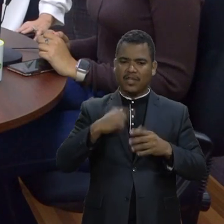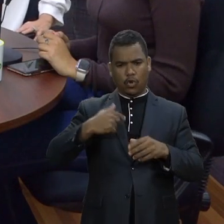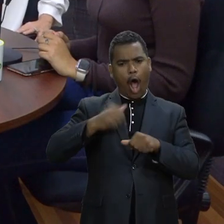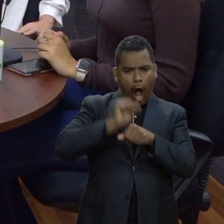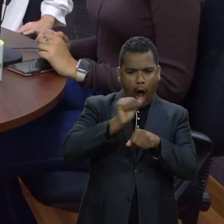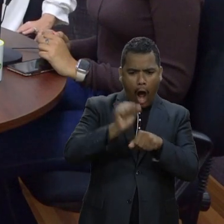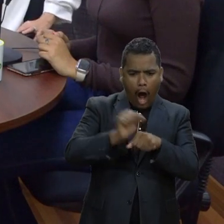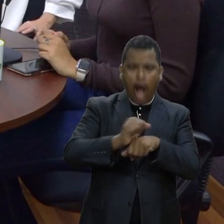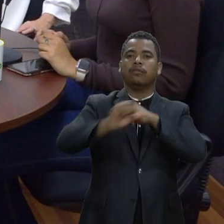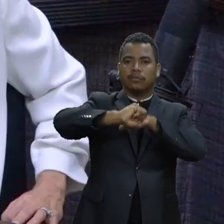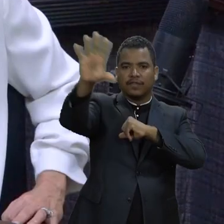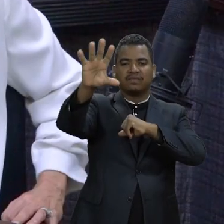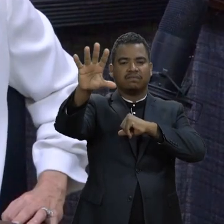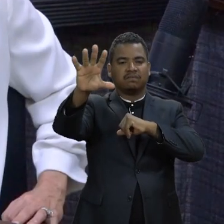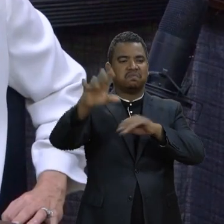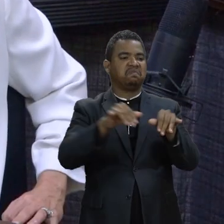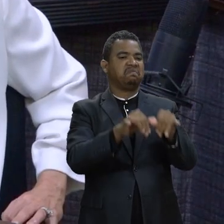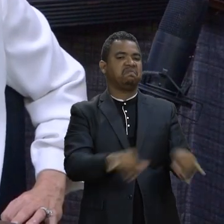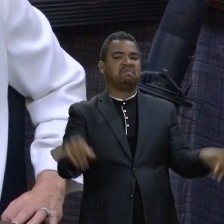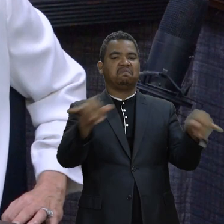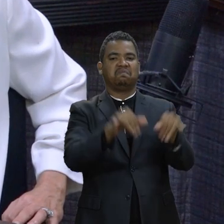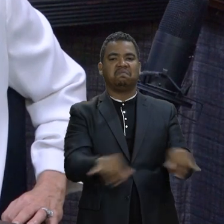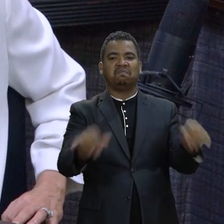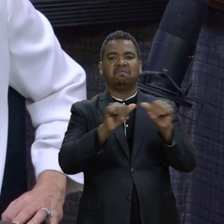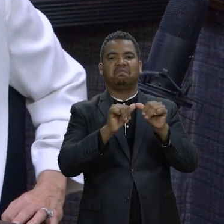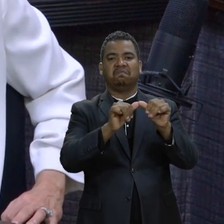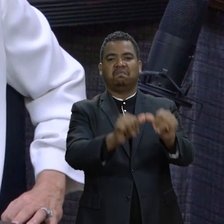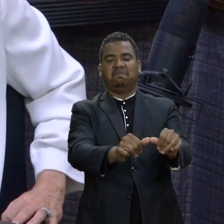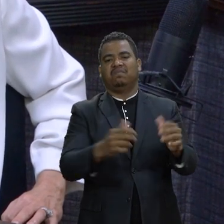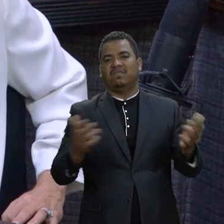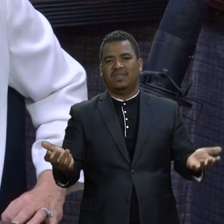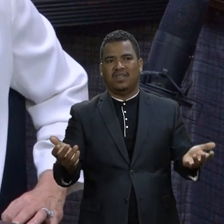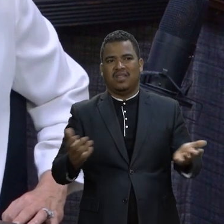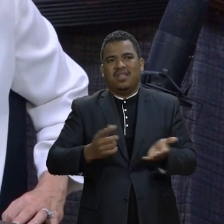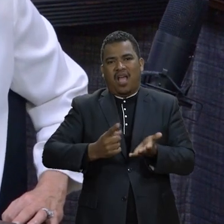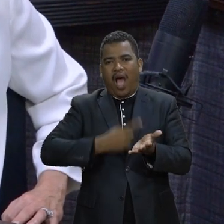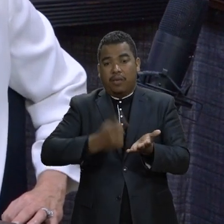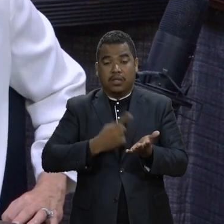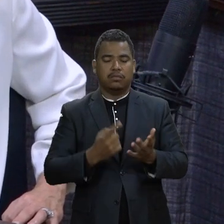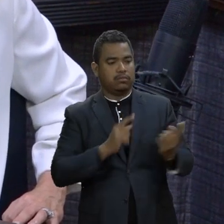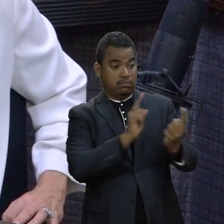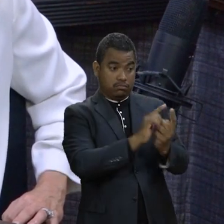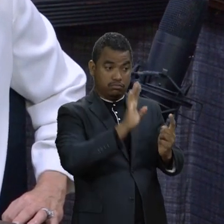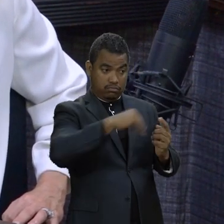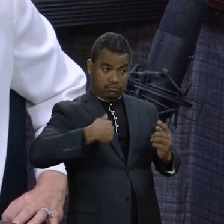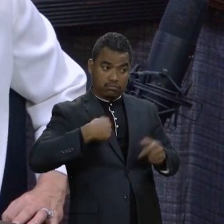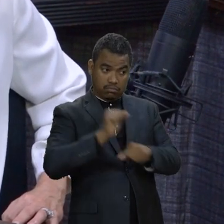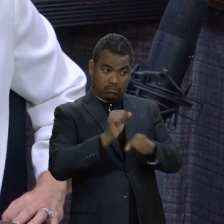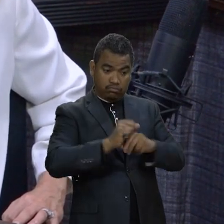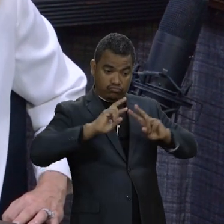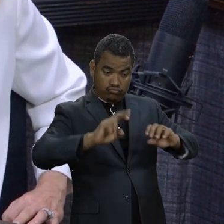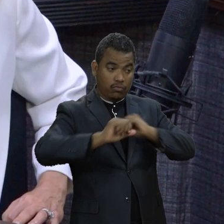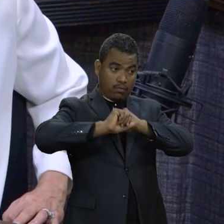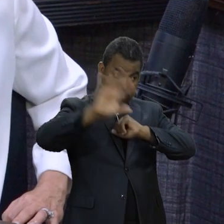trabajos que ciertamente tú haces la denuncia, haces la investigación para que la gente sepa qué está pasando eso, pero no para buscar la solución. Y entonces, la mayoría